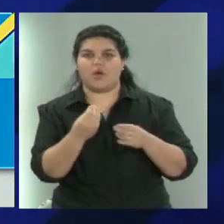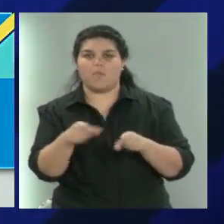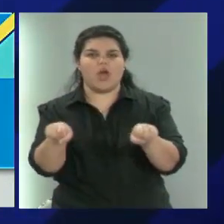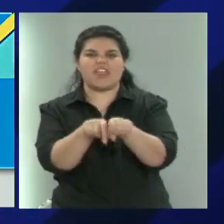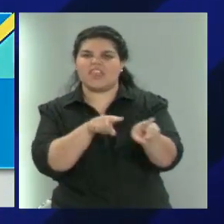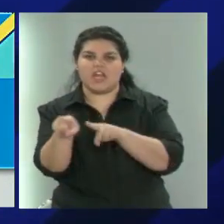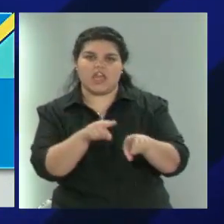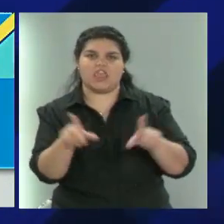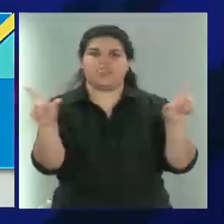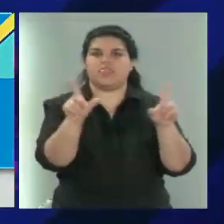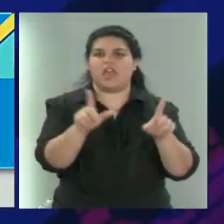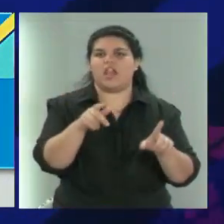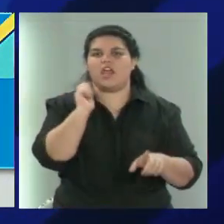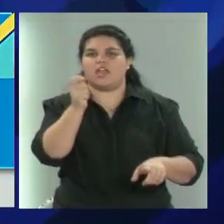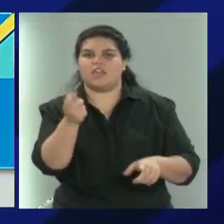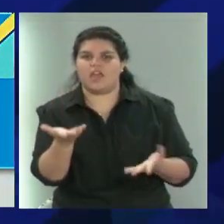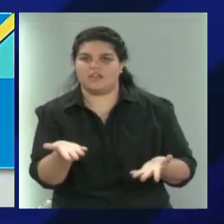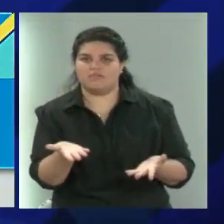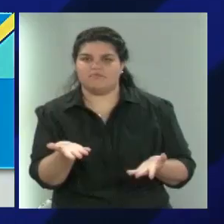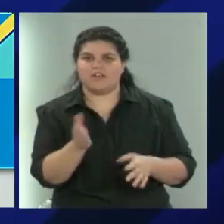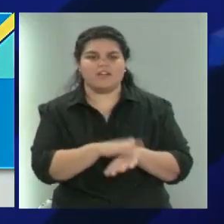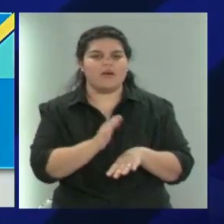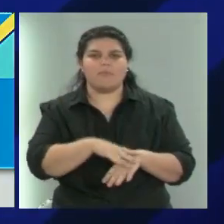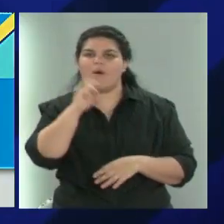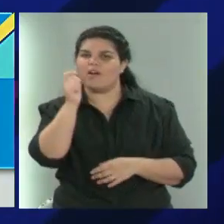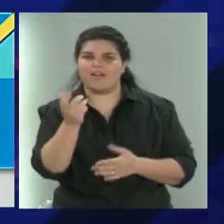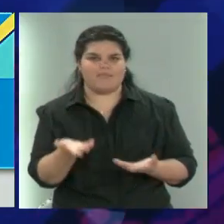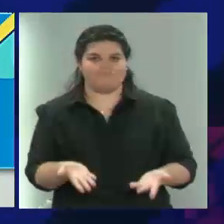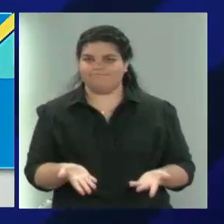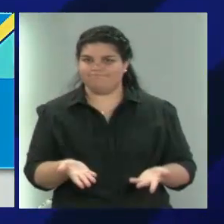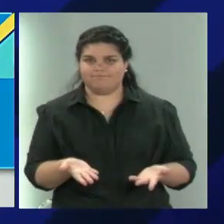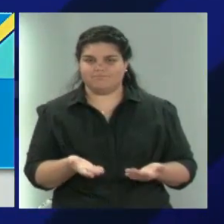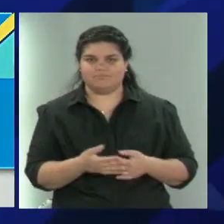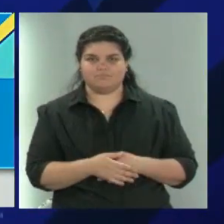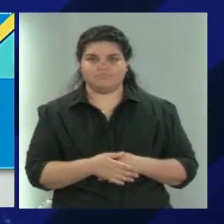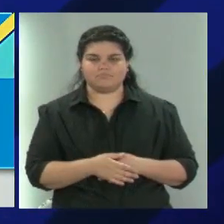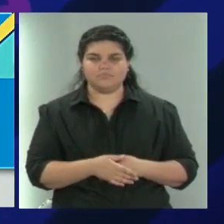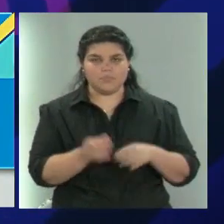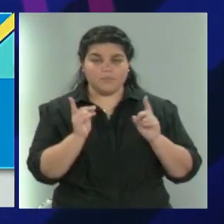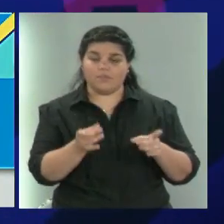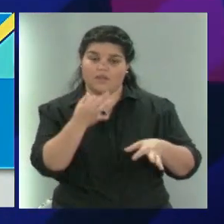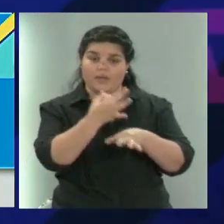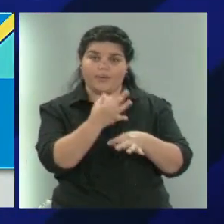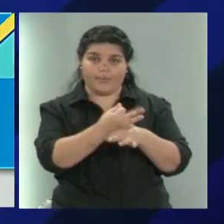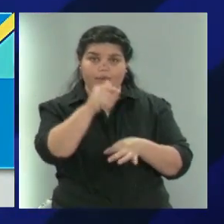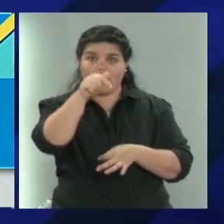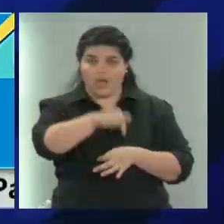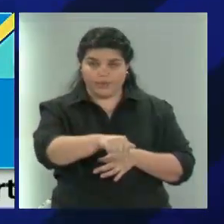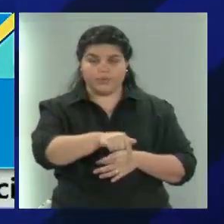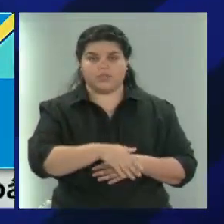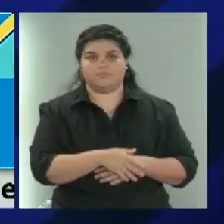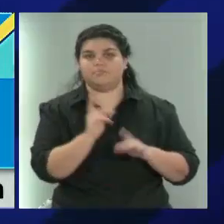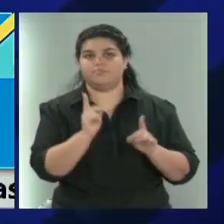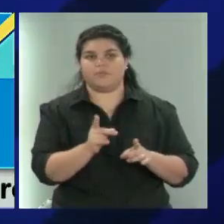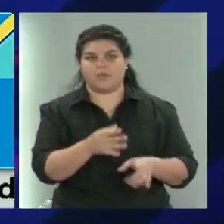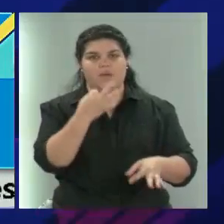¿con quién, no? ¿Con qué otra fuente, ¿no?, formativa? Yo creo que la escuela hoy tiene que, por supuesto, esta escuela vieja, ¿no?,